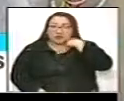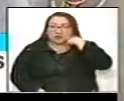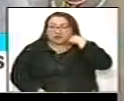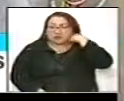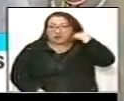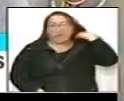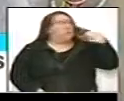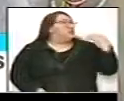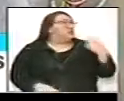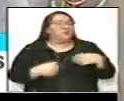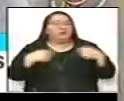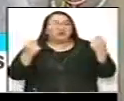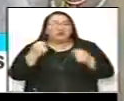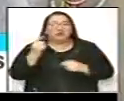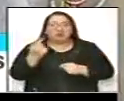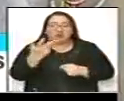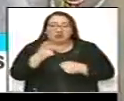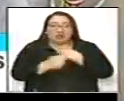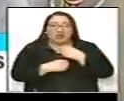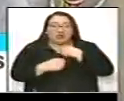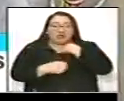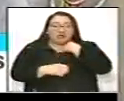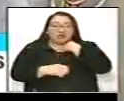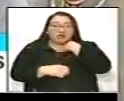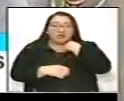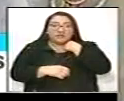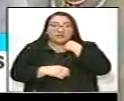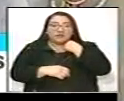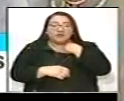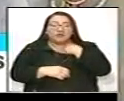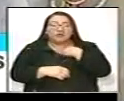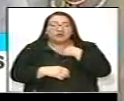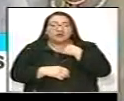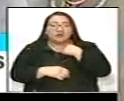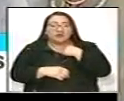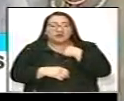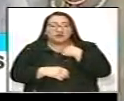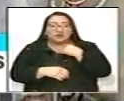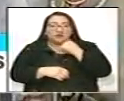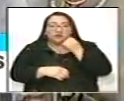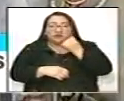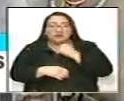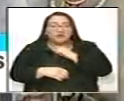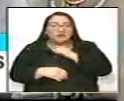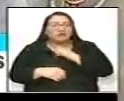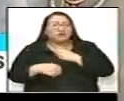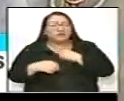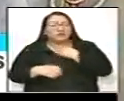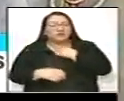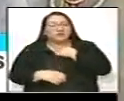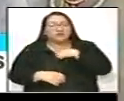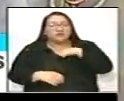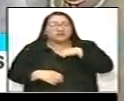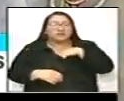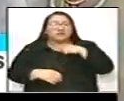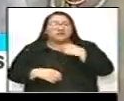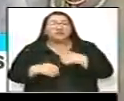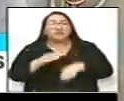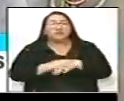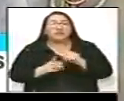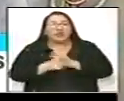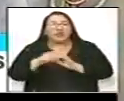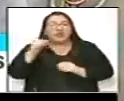estos primeros 30 años de la Convención sobre los Derechos del Niño. Y esto creo que era